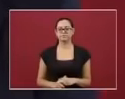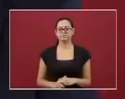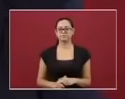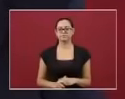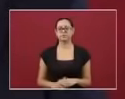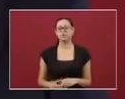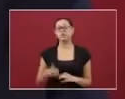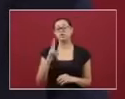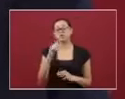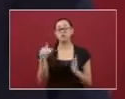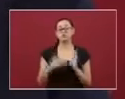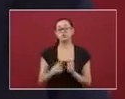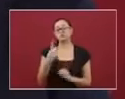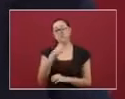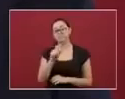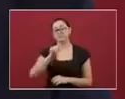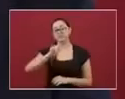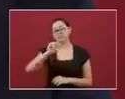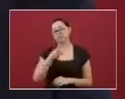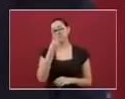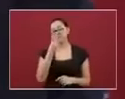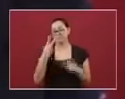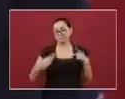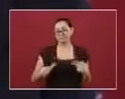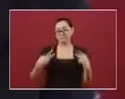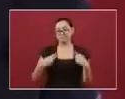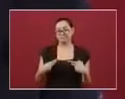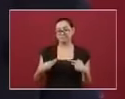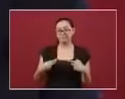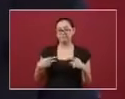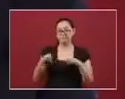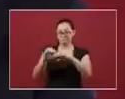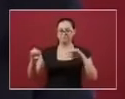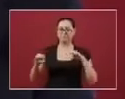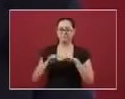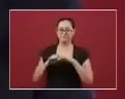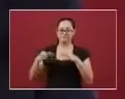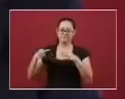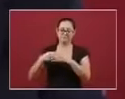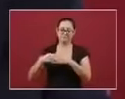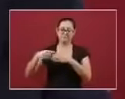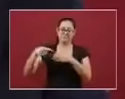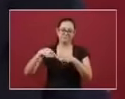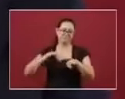dos mil ciento sesenta y tres personas trabajando en este programa